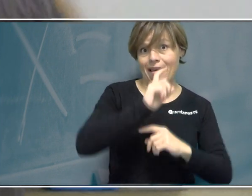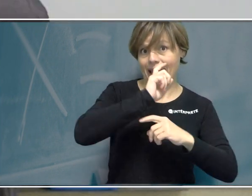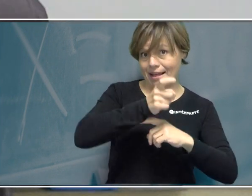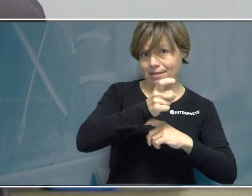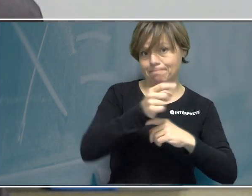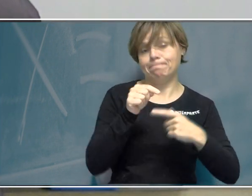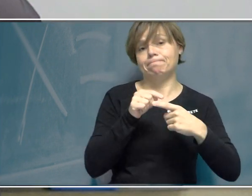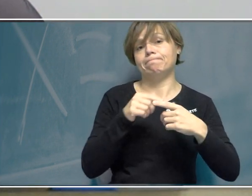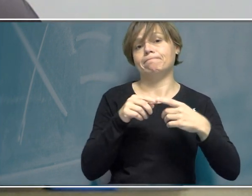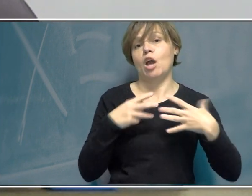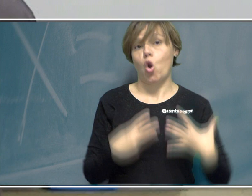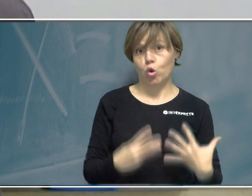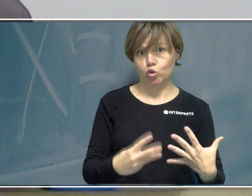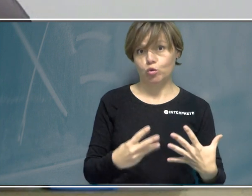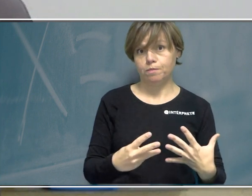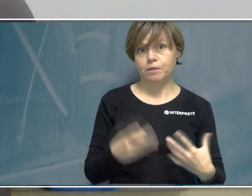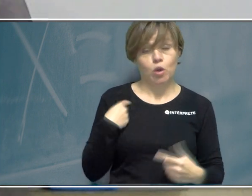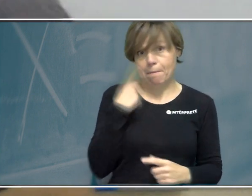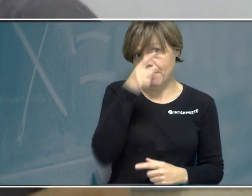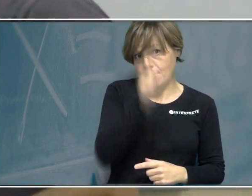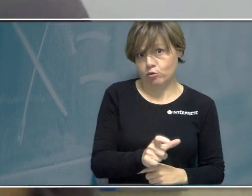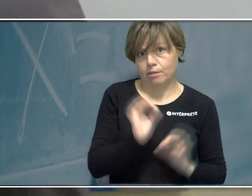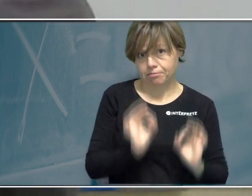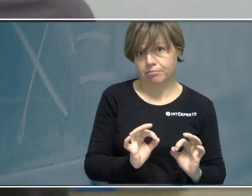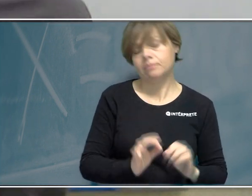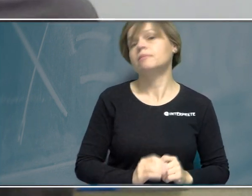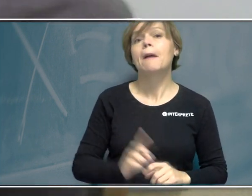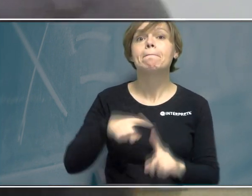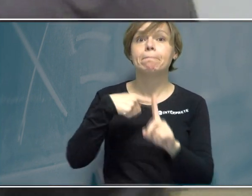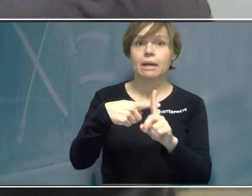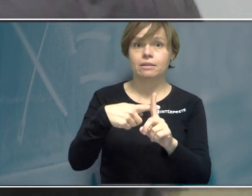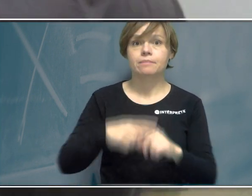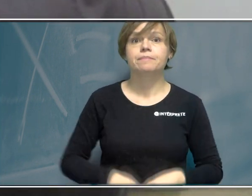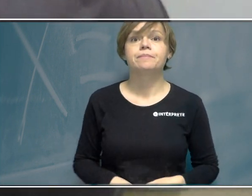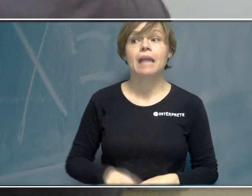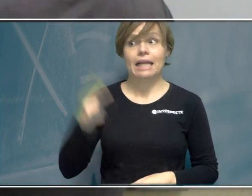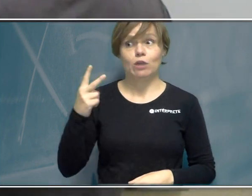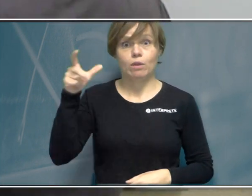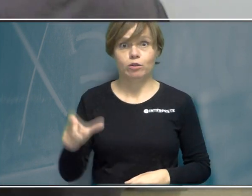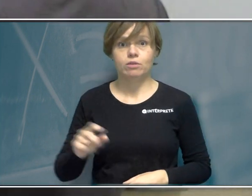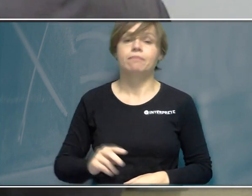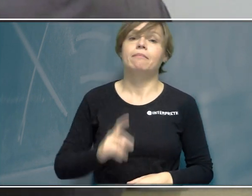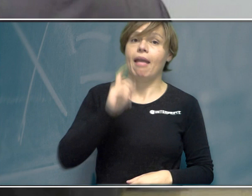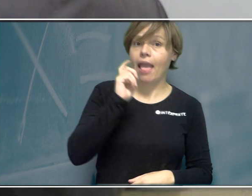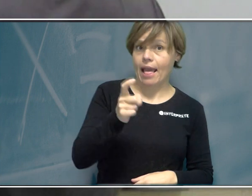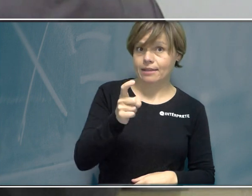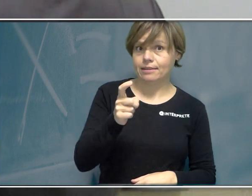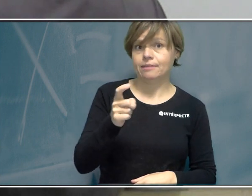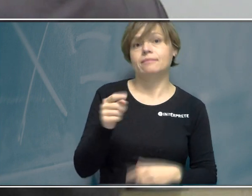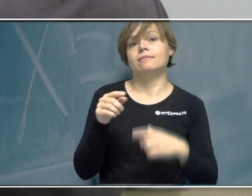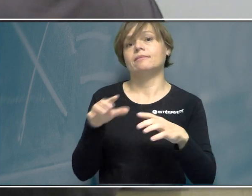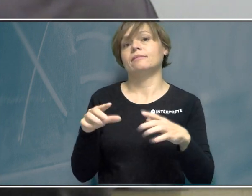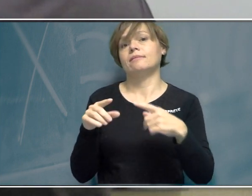partido entre 8, esto es lo que le tocará al primero, más lo que le toca al segundo, que será x